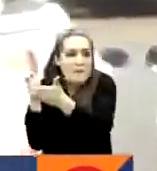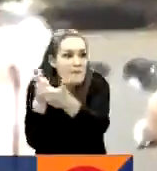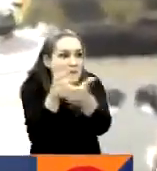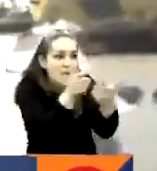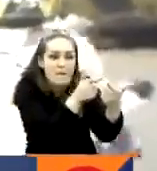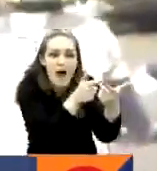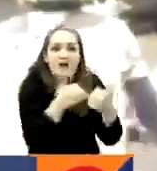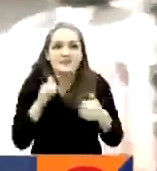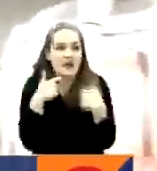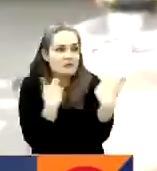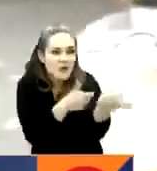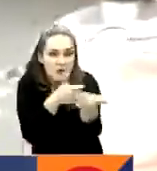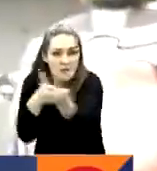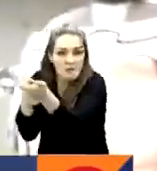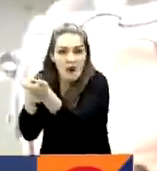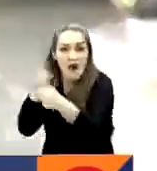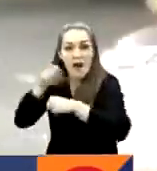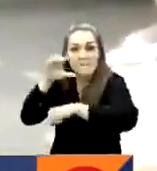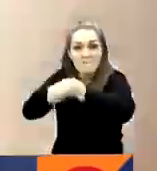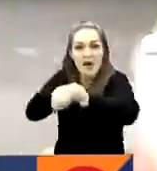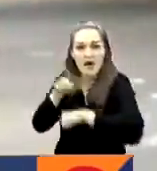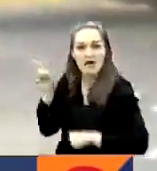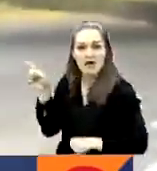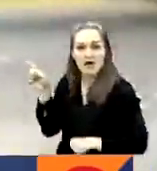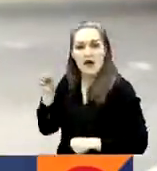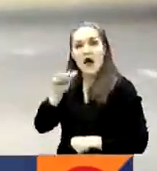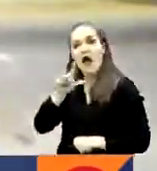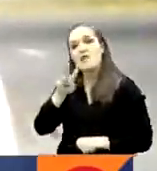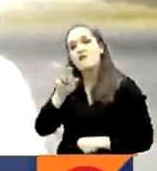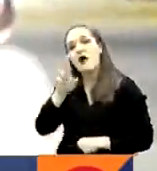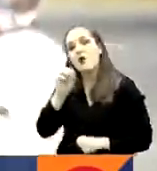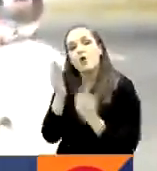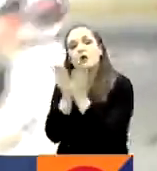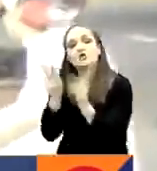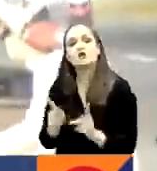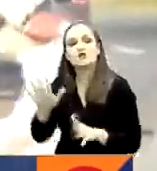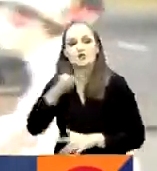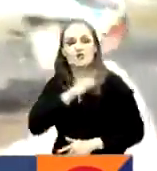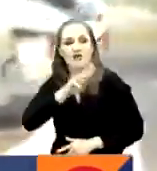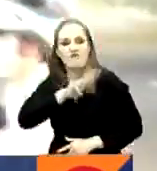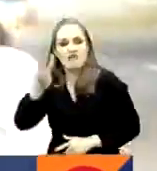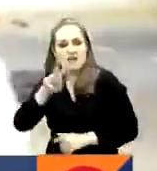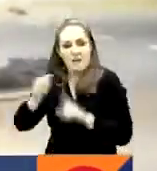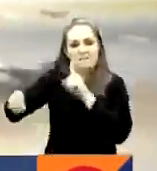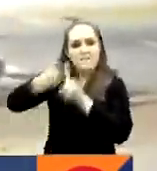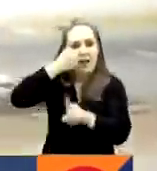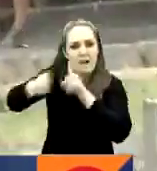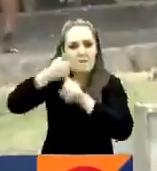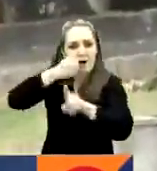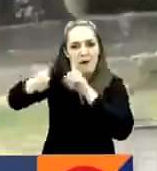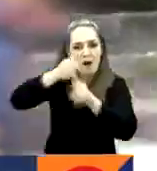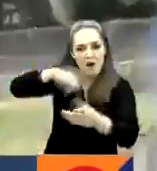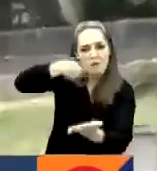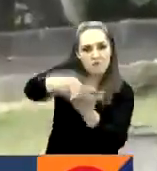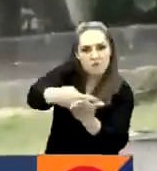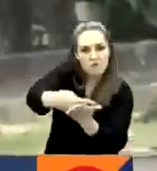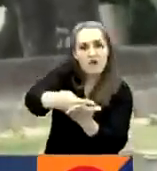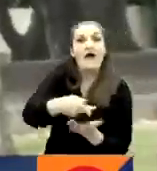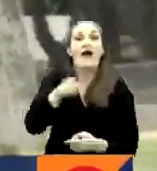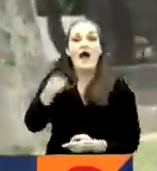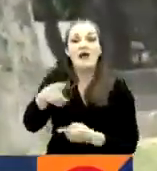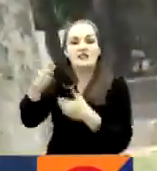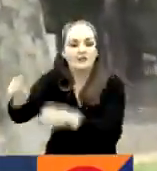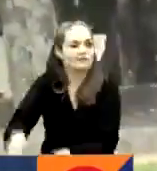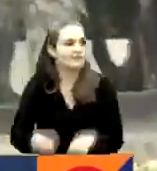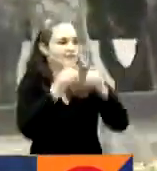los manifestantes, retienen a Álvaro Herrera Melo, estudiante de la Universidad del Valle. Lo golpean cuando cae al suelo. Más adelante lo